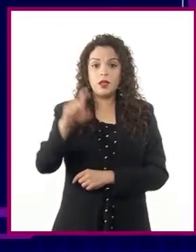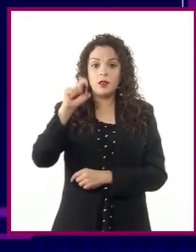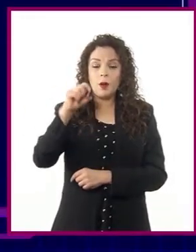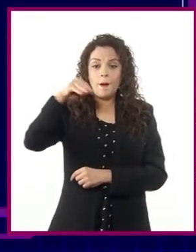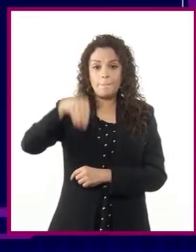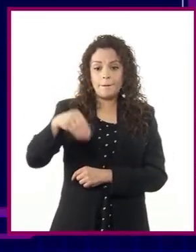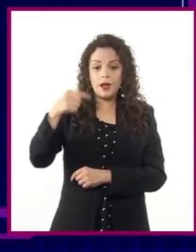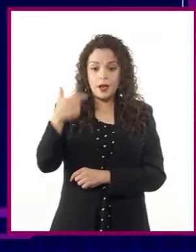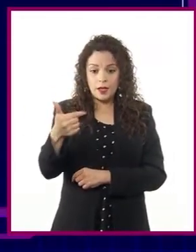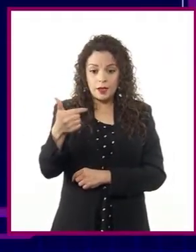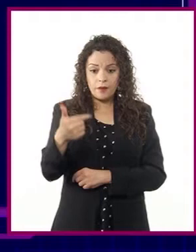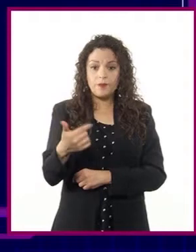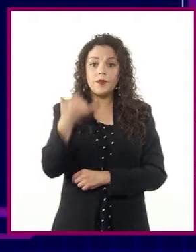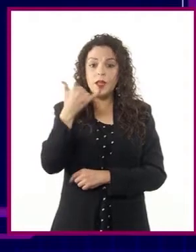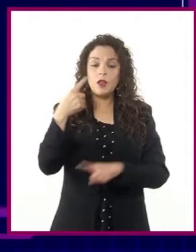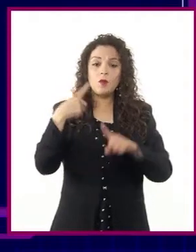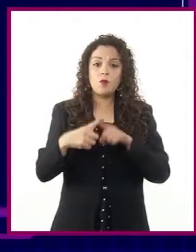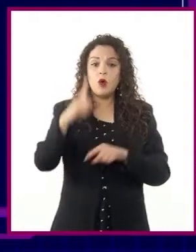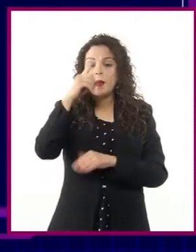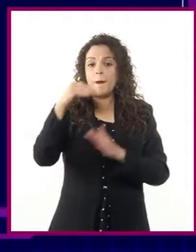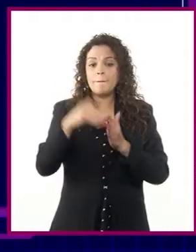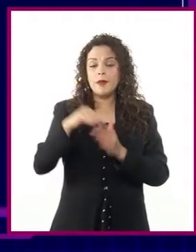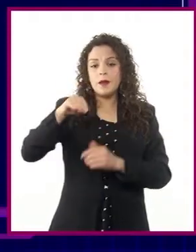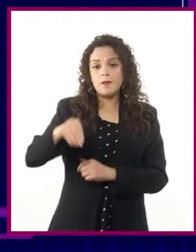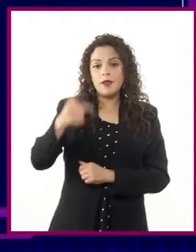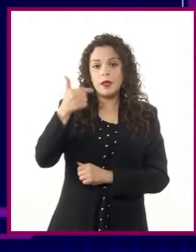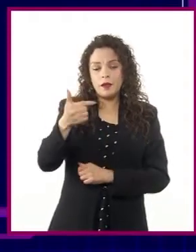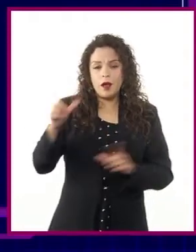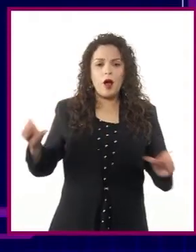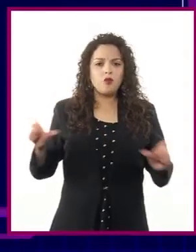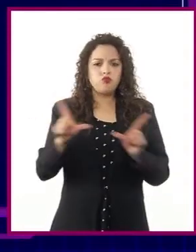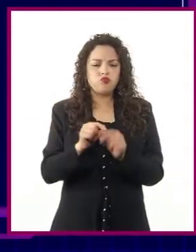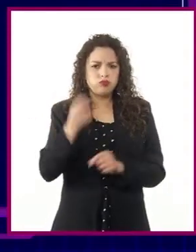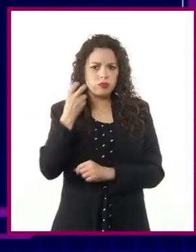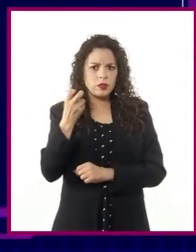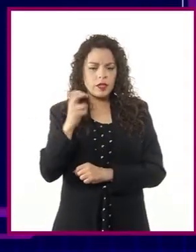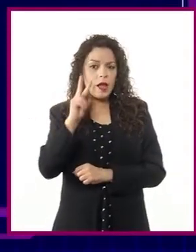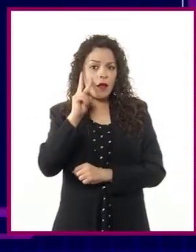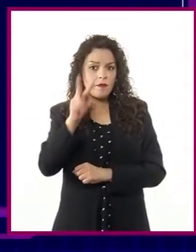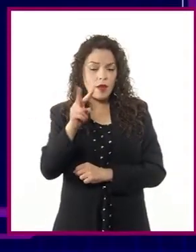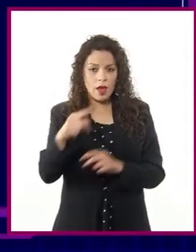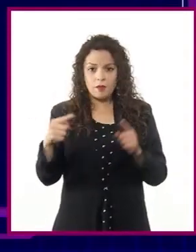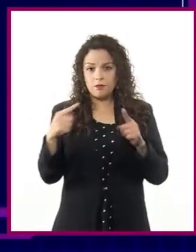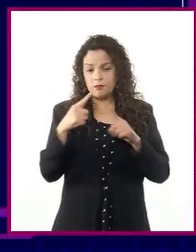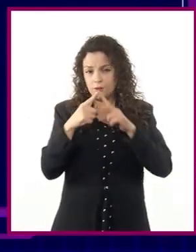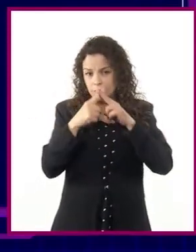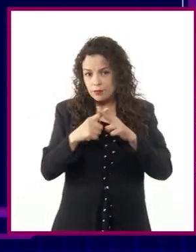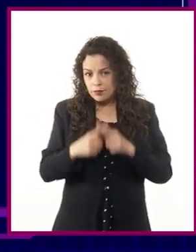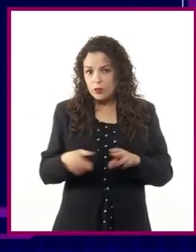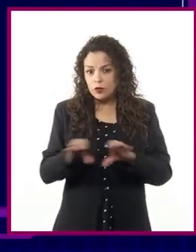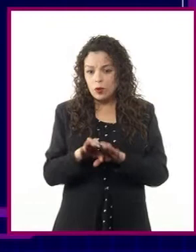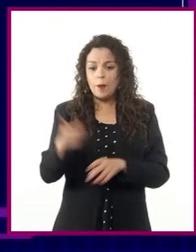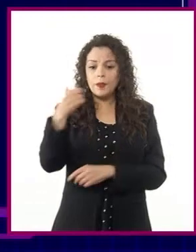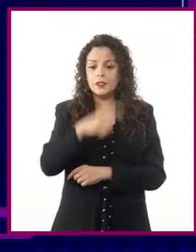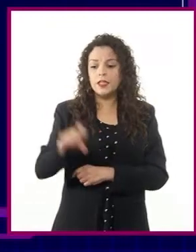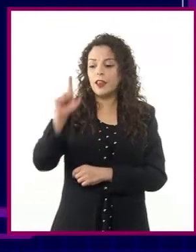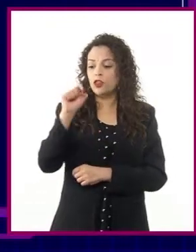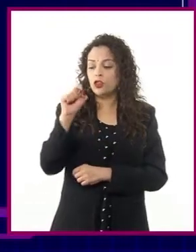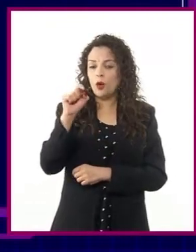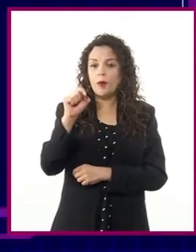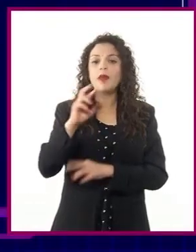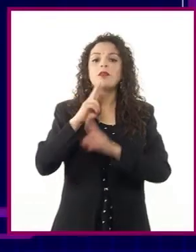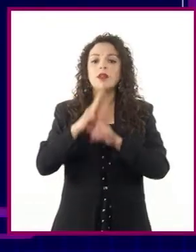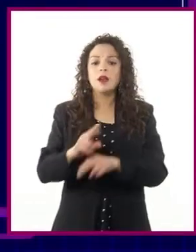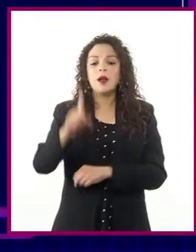miligramos y por 1000 miligramos, donde simplificando términos se llega a la ecuación 120 es igual